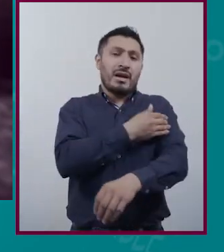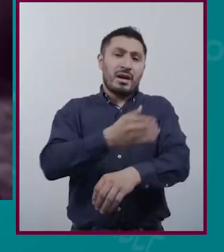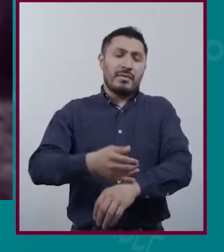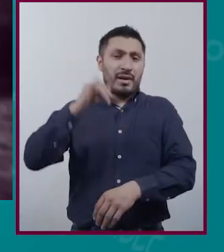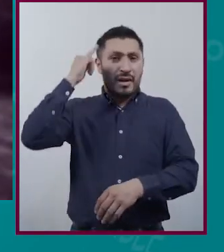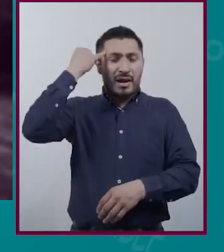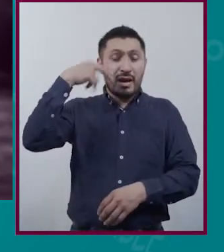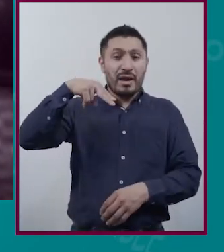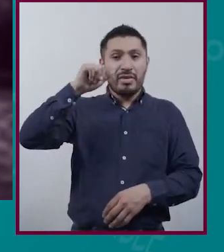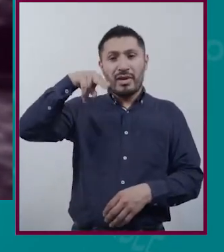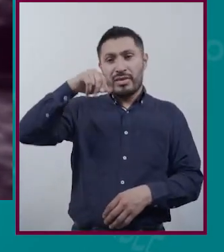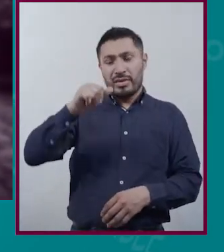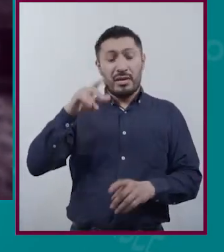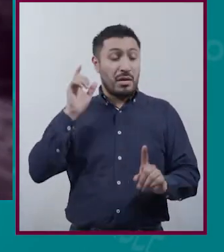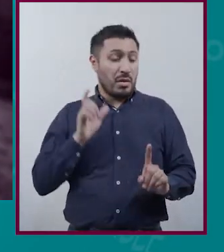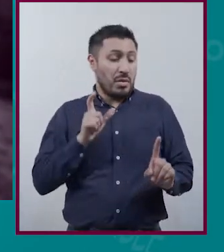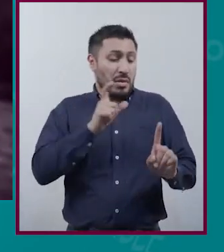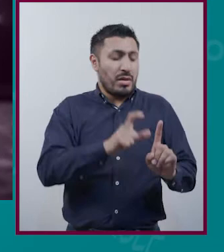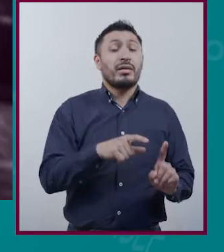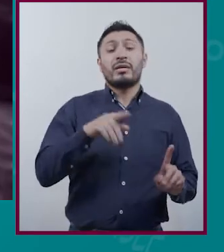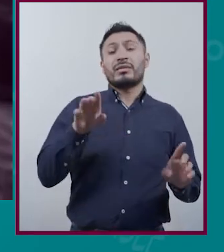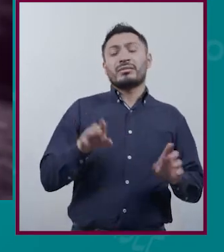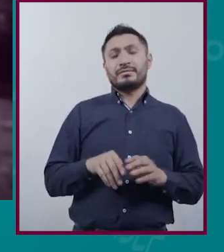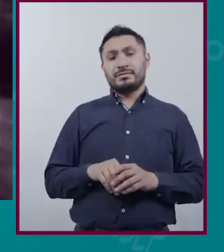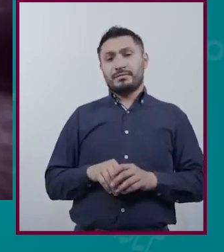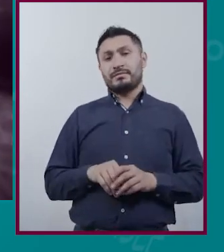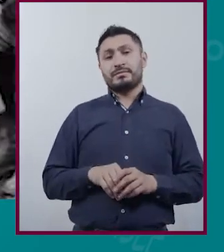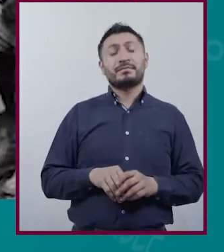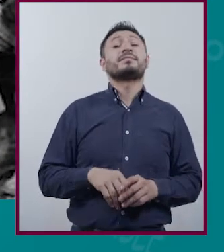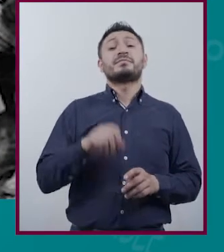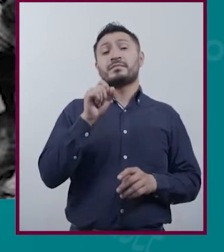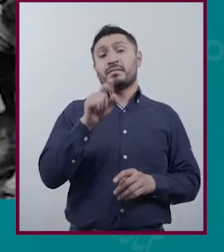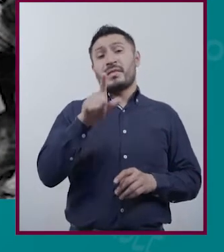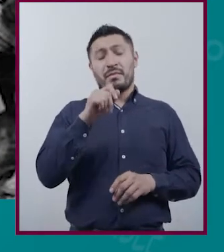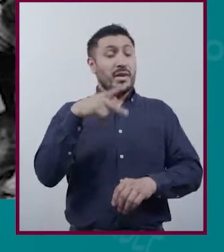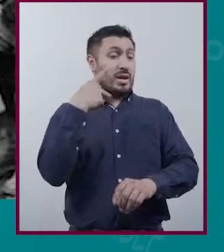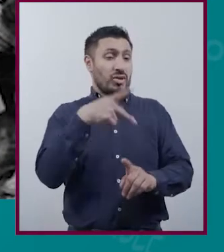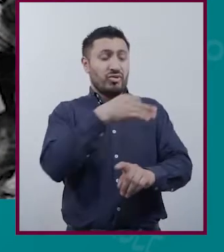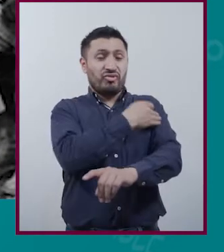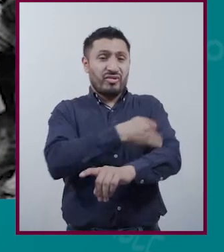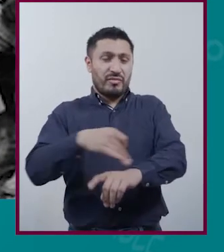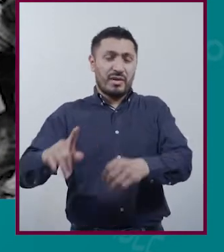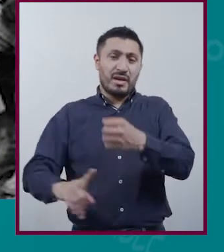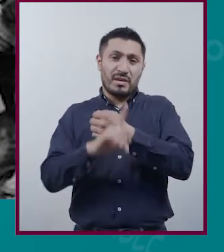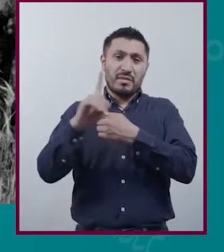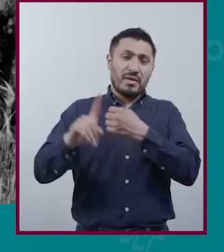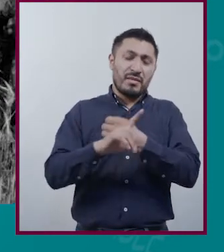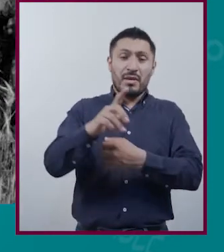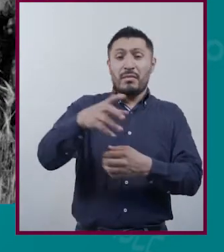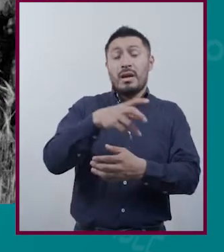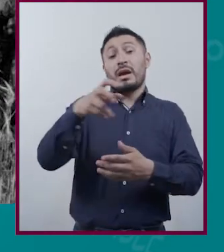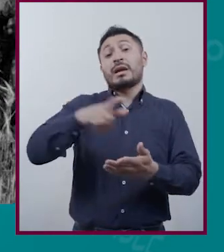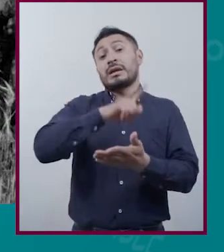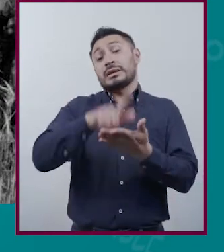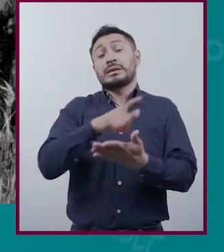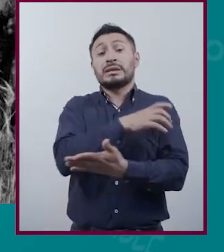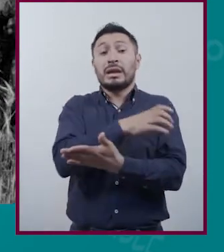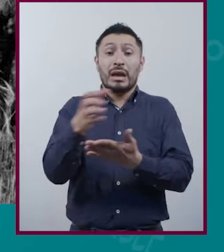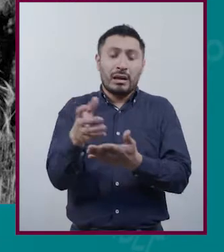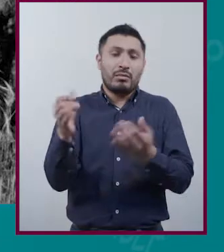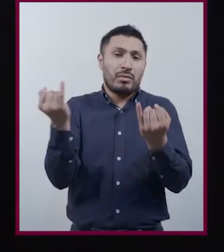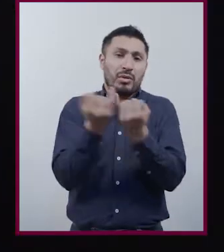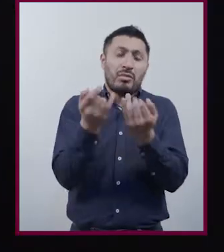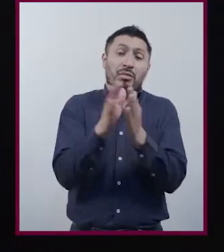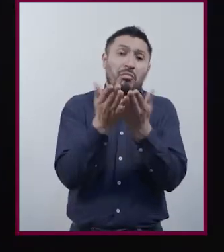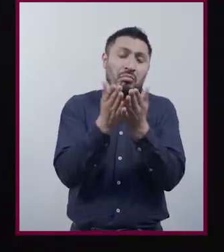indígena, justo como la protagonista de esta novela. Del mismo modo, su familia tuvo problemas con la reforma agraria, igualito que en el